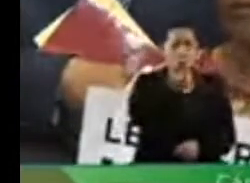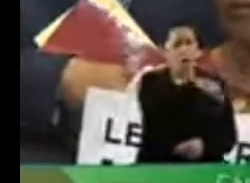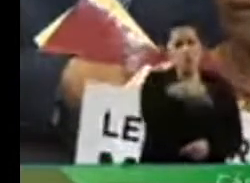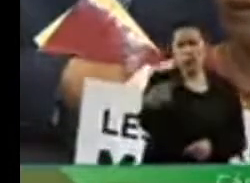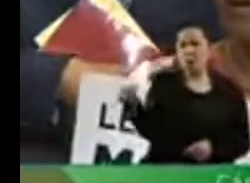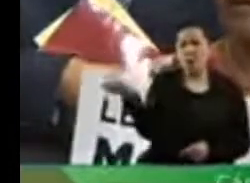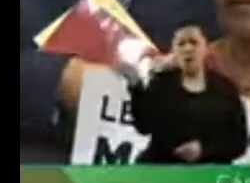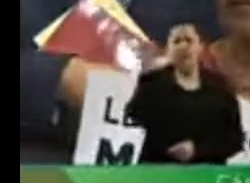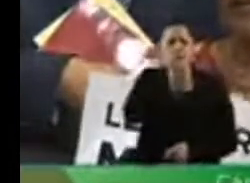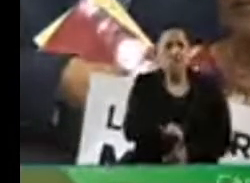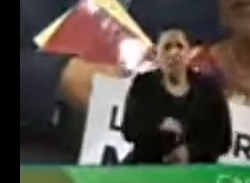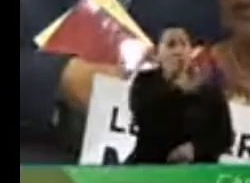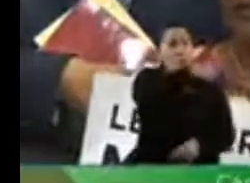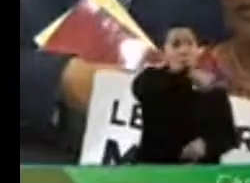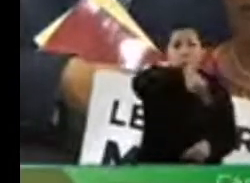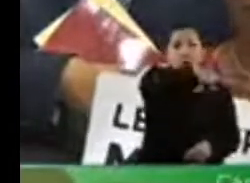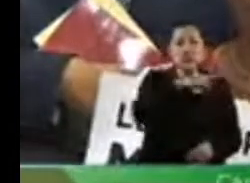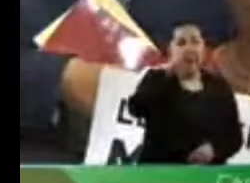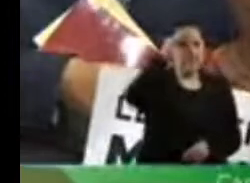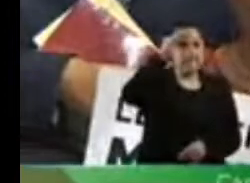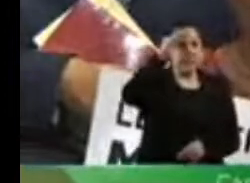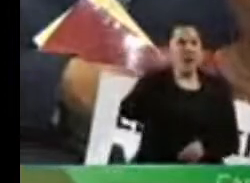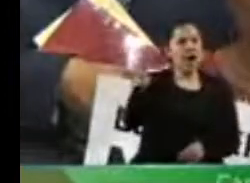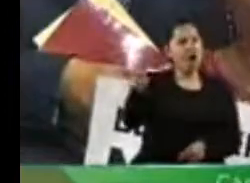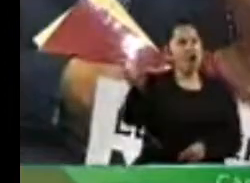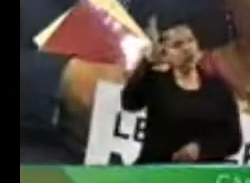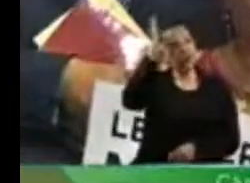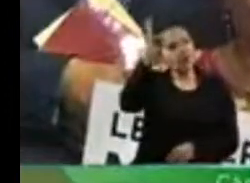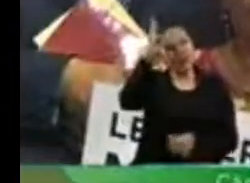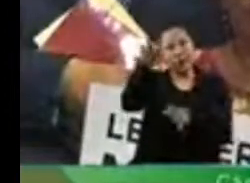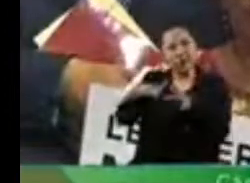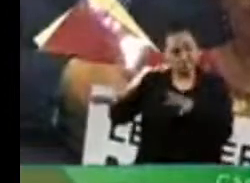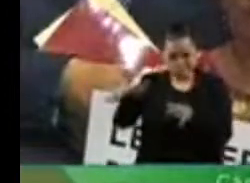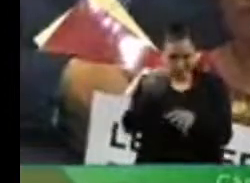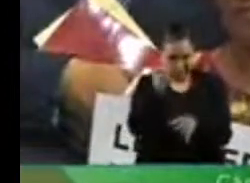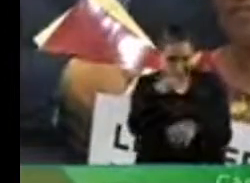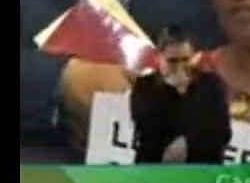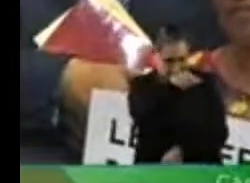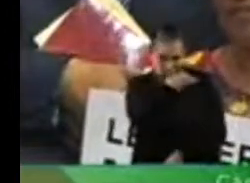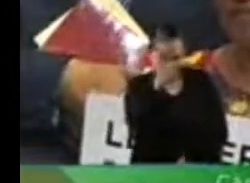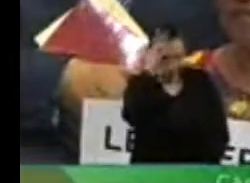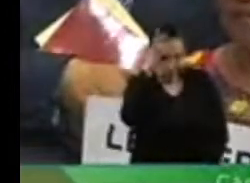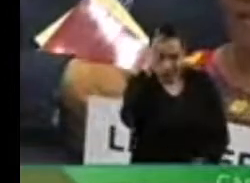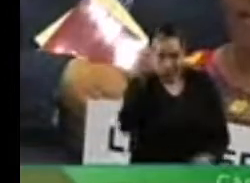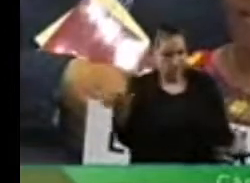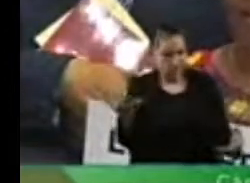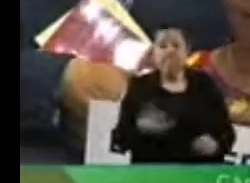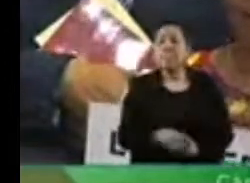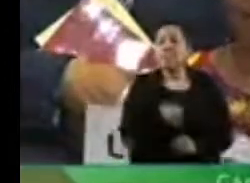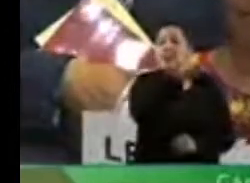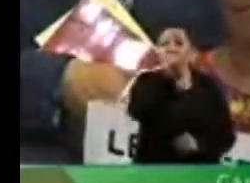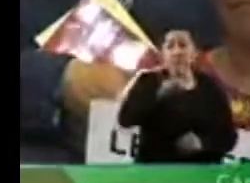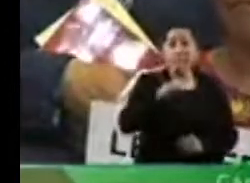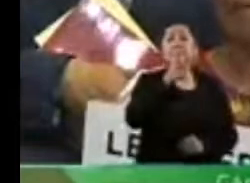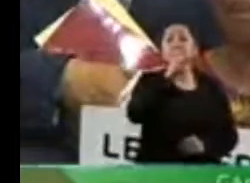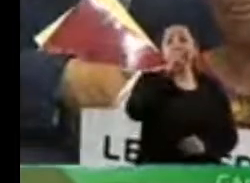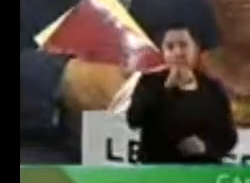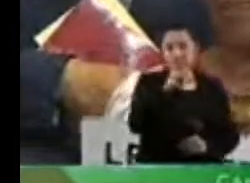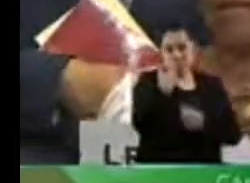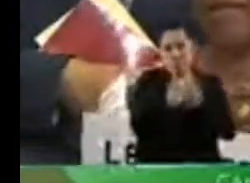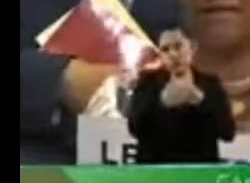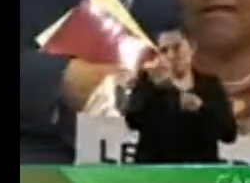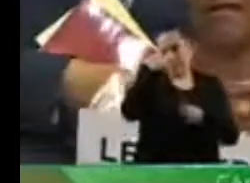tonto. La dirigencia del PRI ha perdido todas las gubernaturas que han estado en disputa.